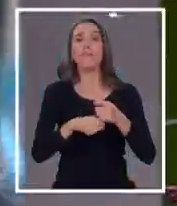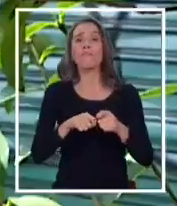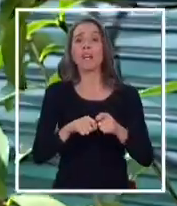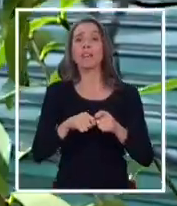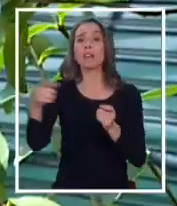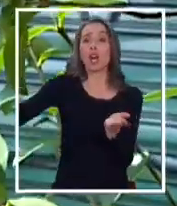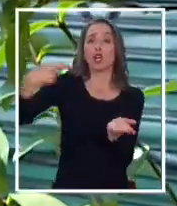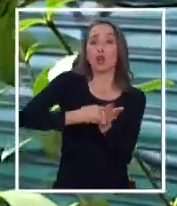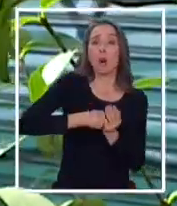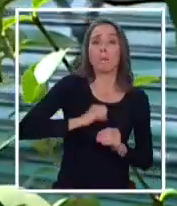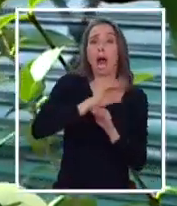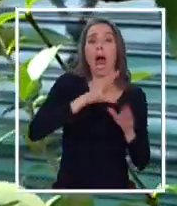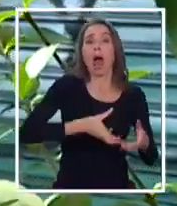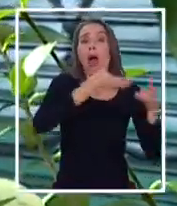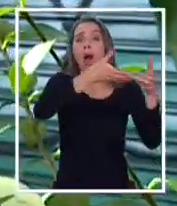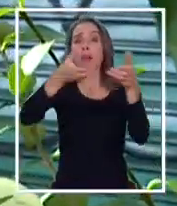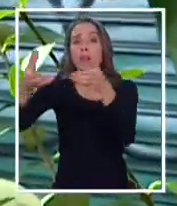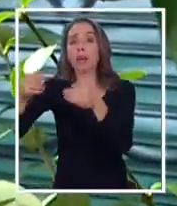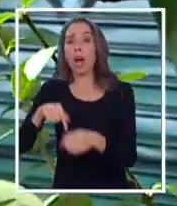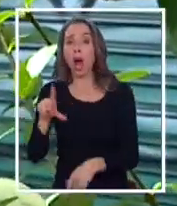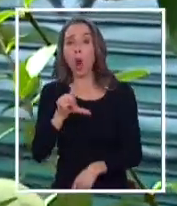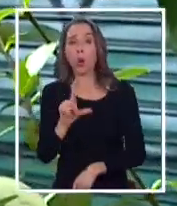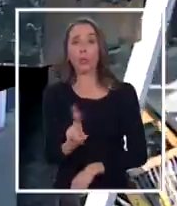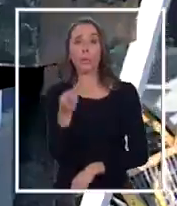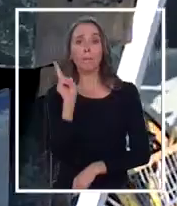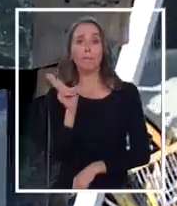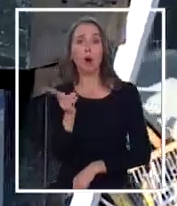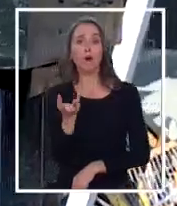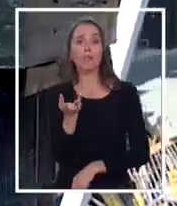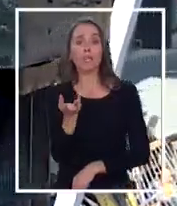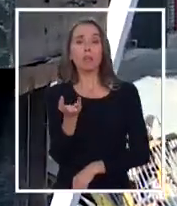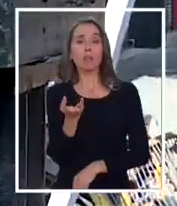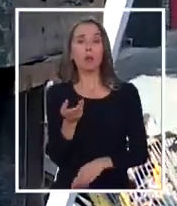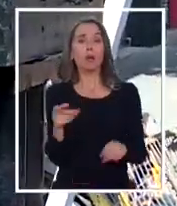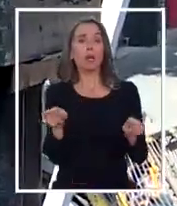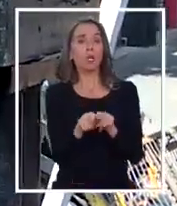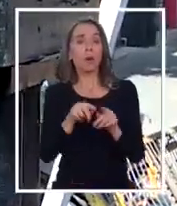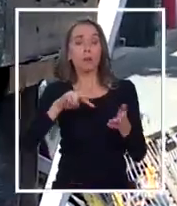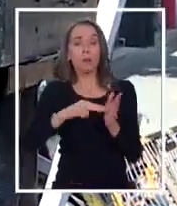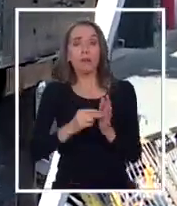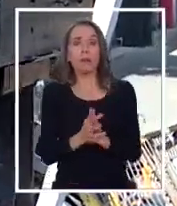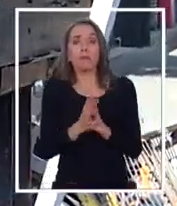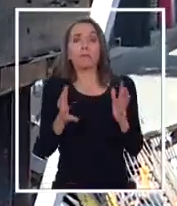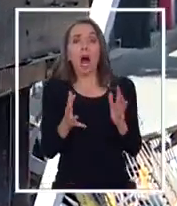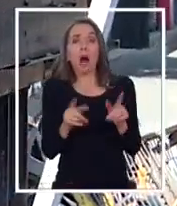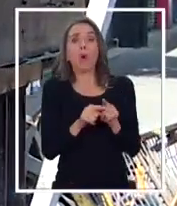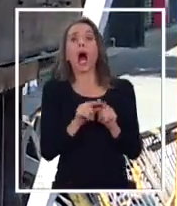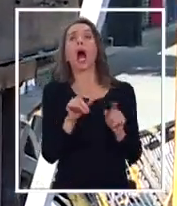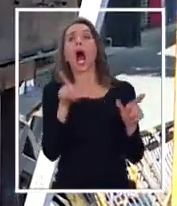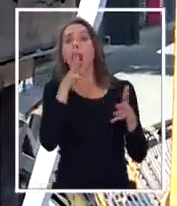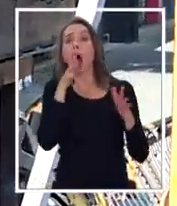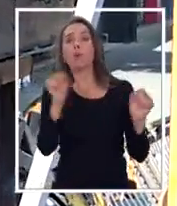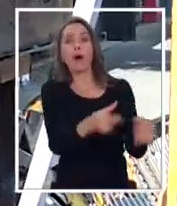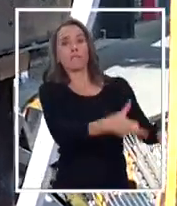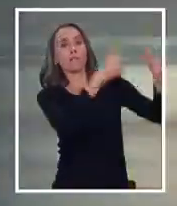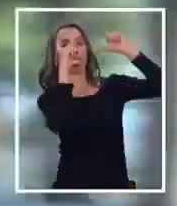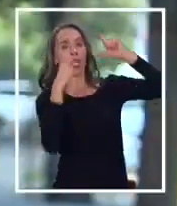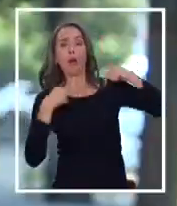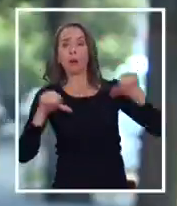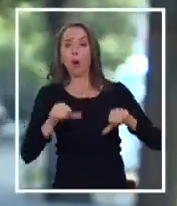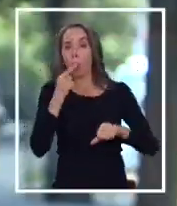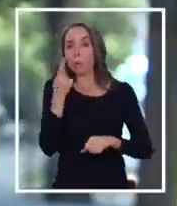delivery una alternativa que desde este lunes está prohibida y que cayó como un balde de agua fría ahora no se puede porque en realidad